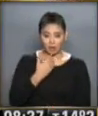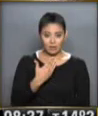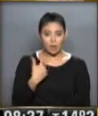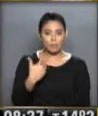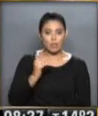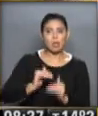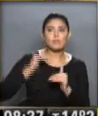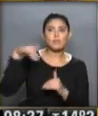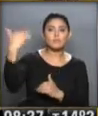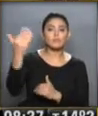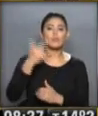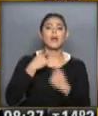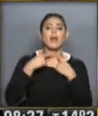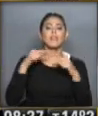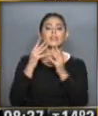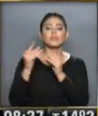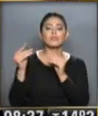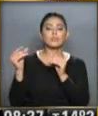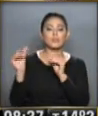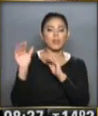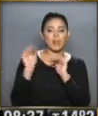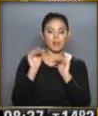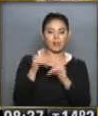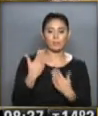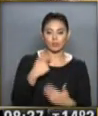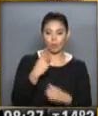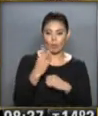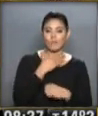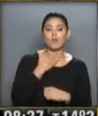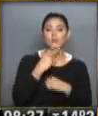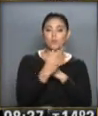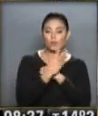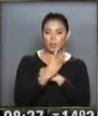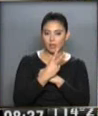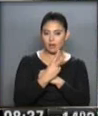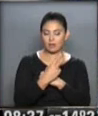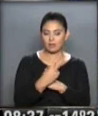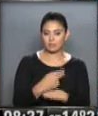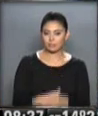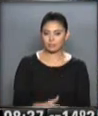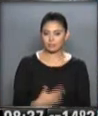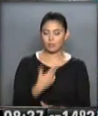puedo llegar a ser cantante lírica, con lo cual yo me cuido la voz y trato de hacer